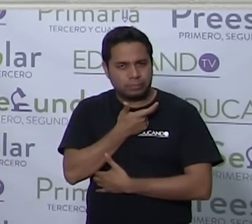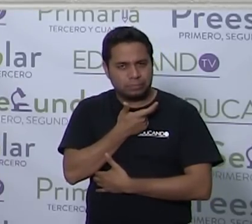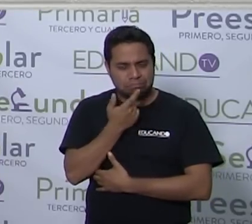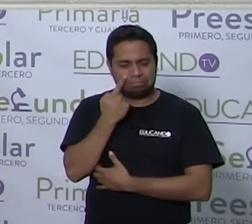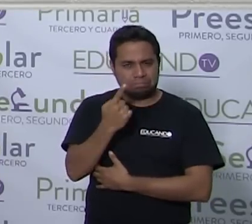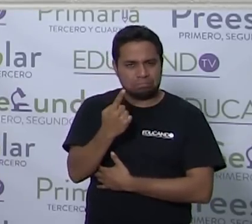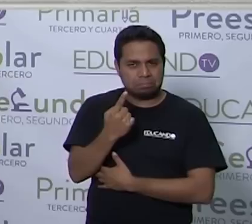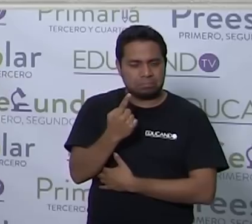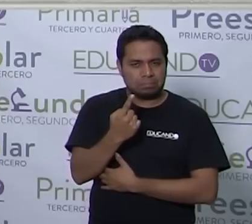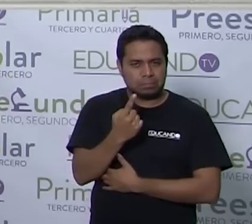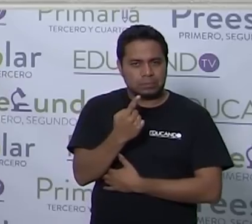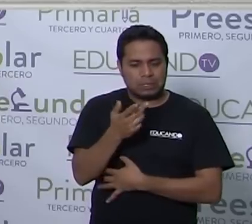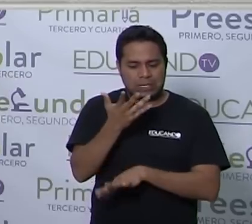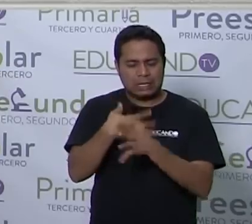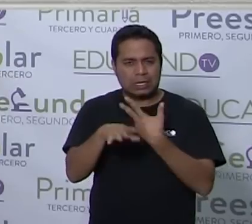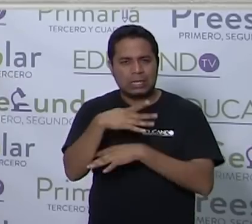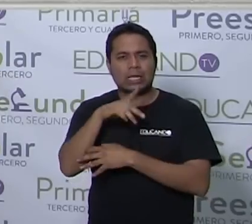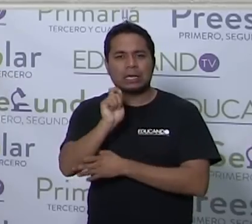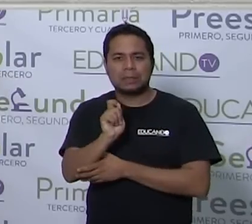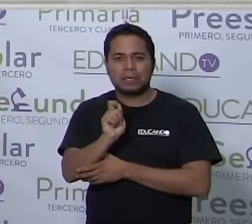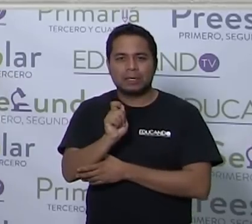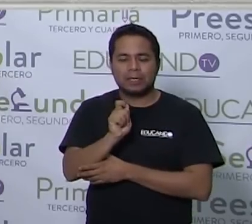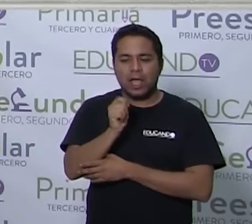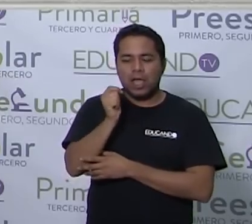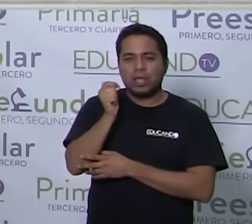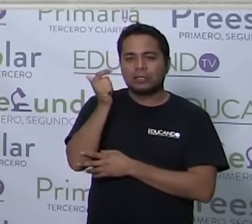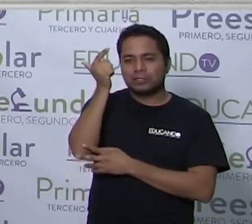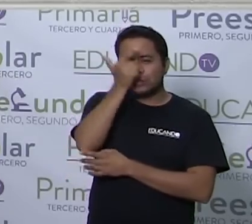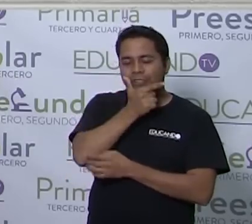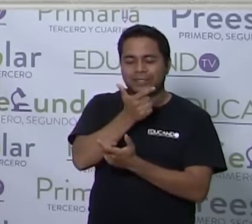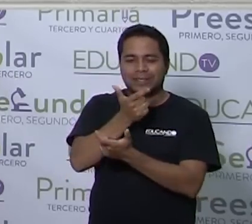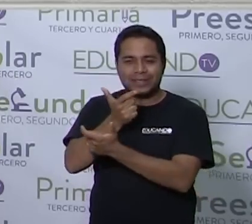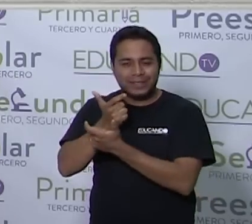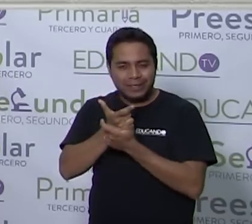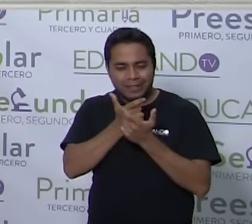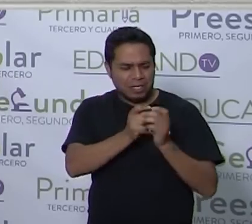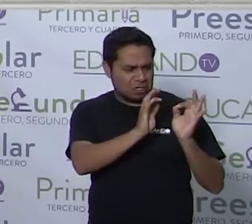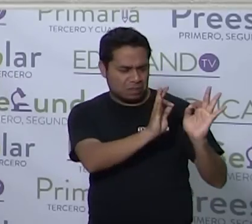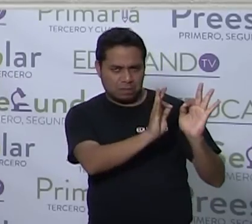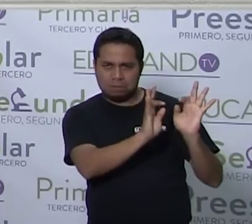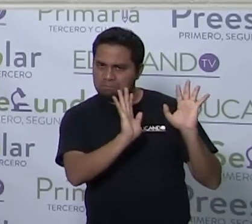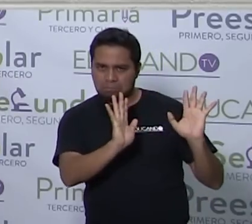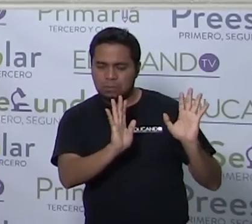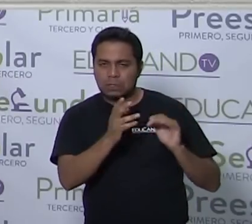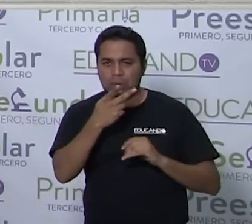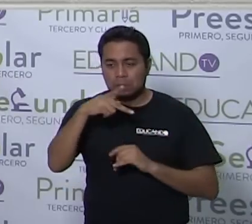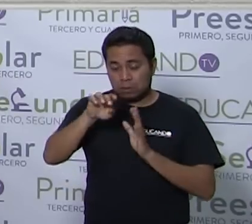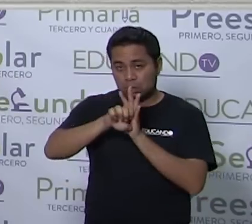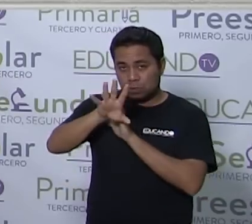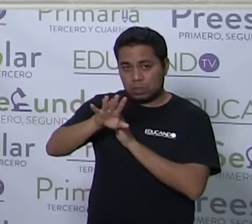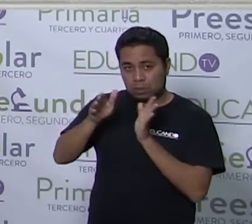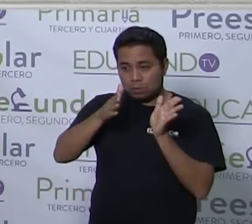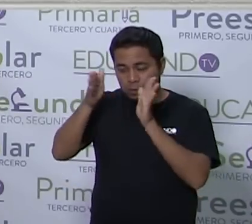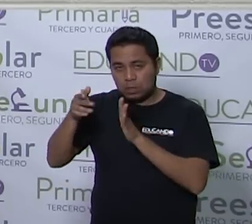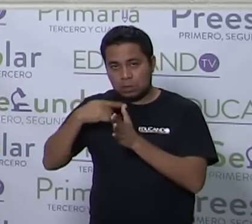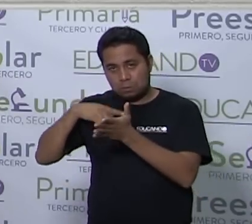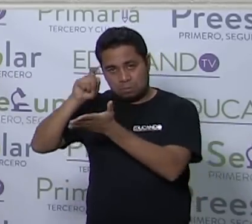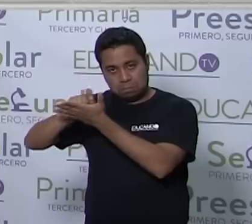Fíjense bien. Está bien el texto, pero si yo escribo una